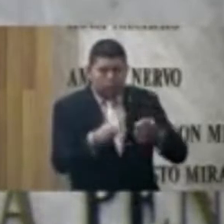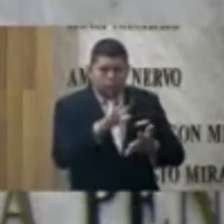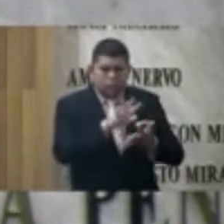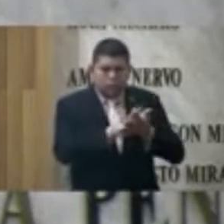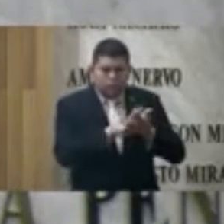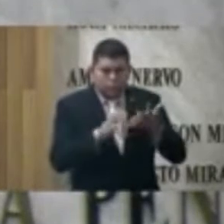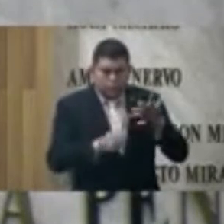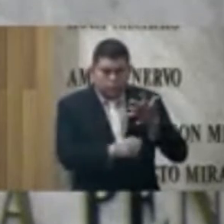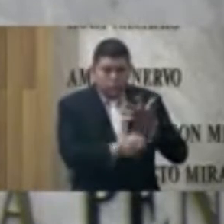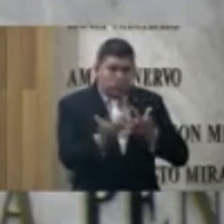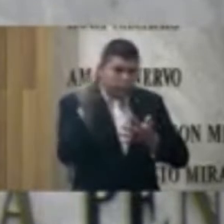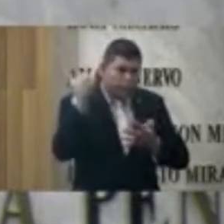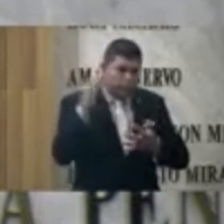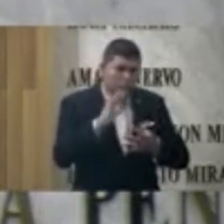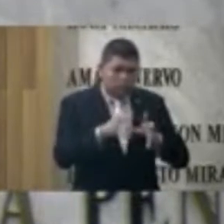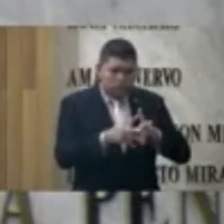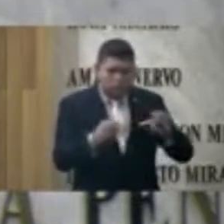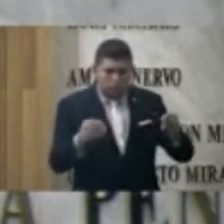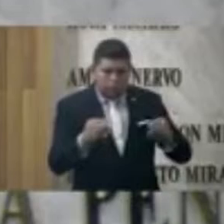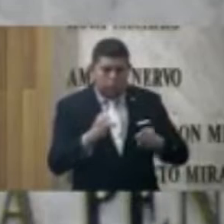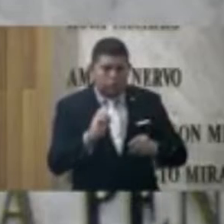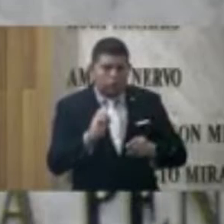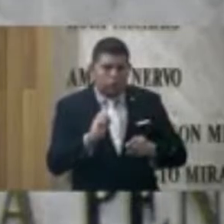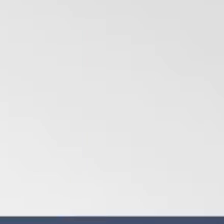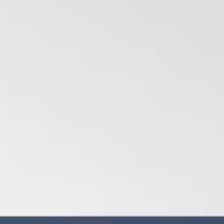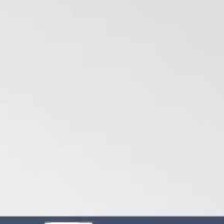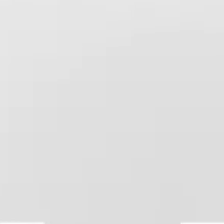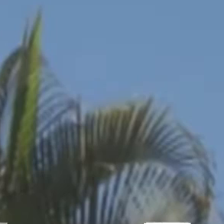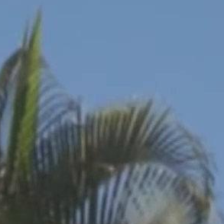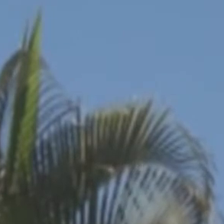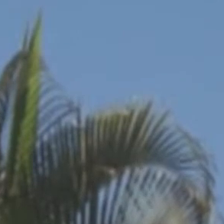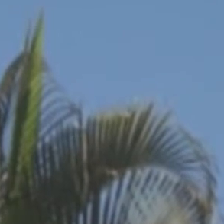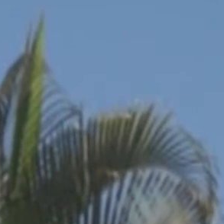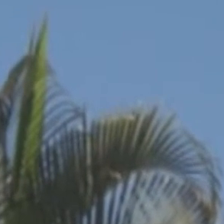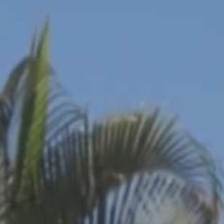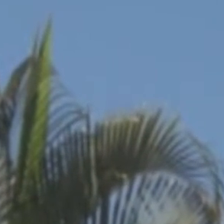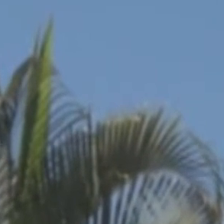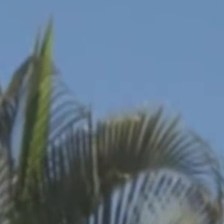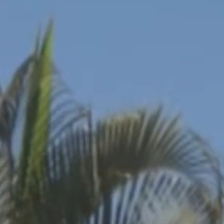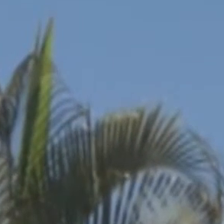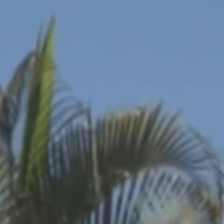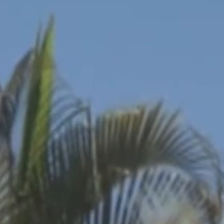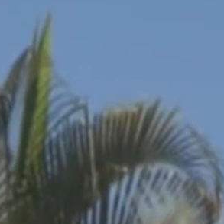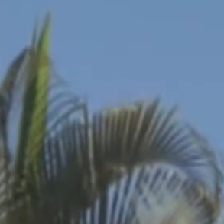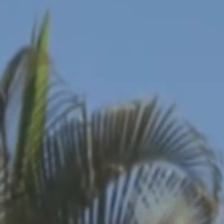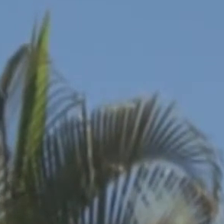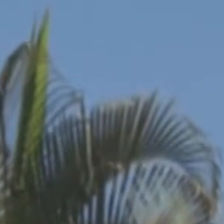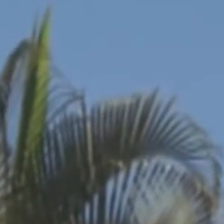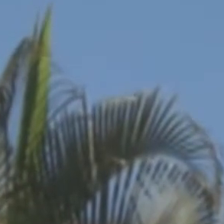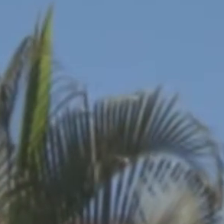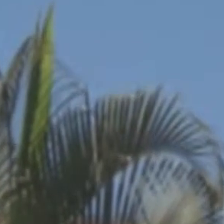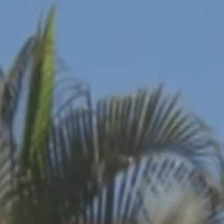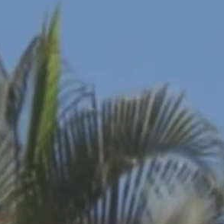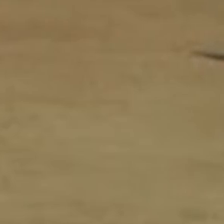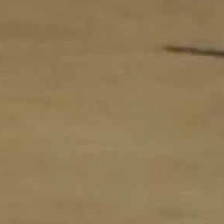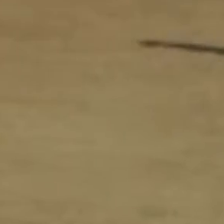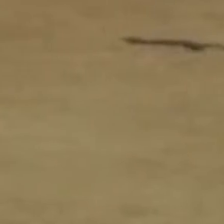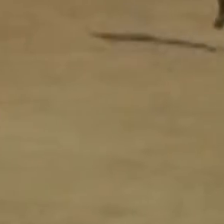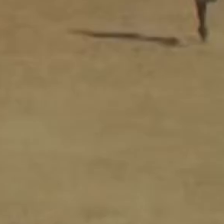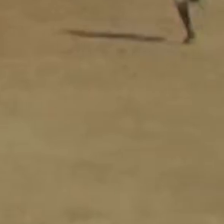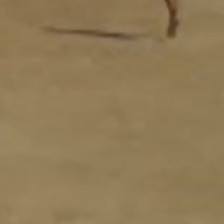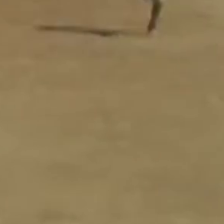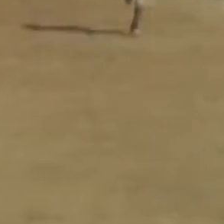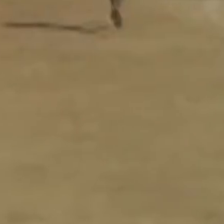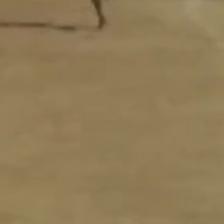penales comenzados o que apenas han de comenzarse. Dicha ley tiene como beneficiarios principalmente a personas de